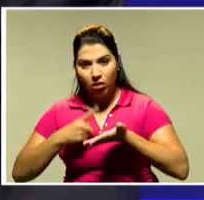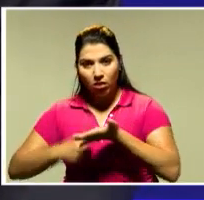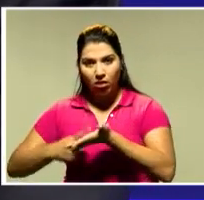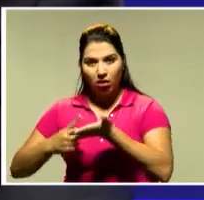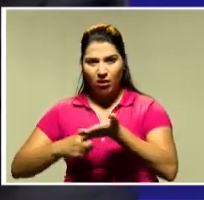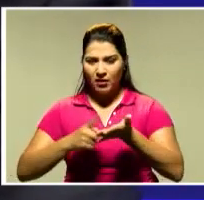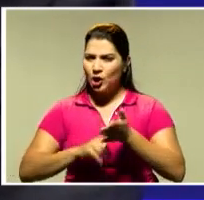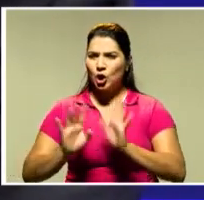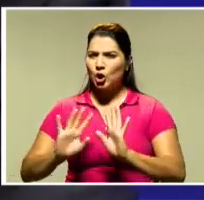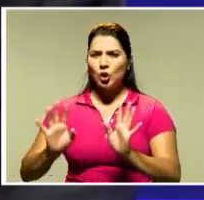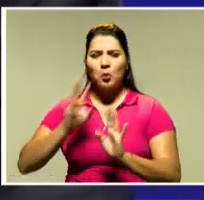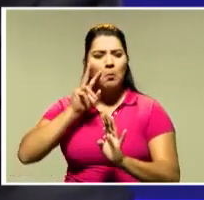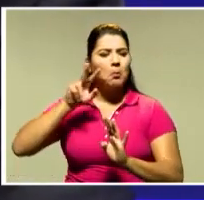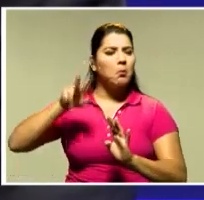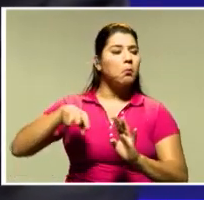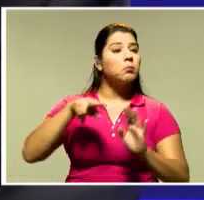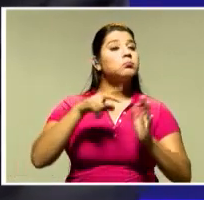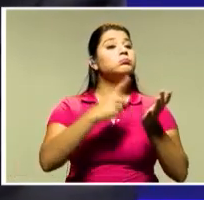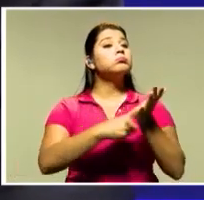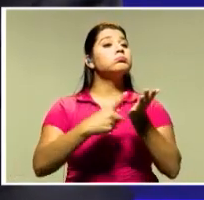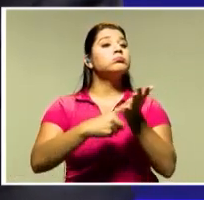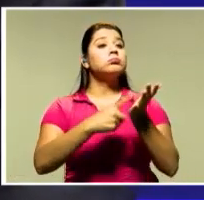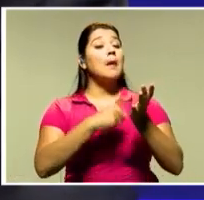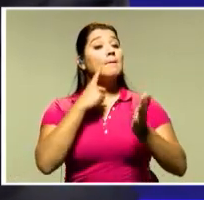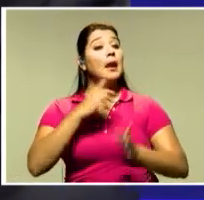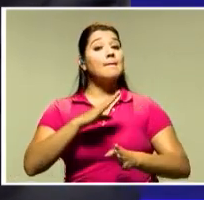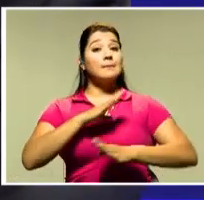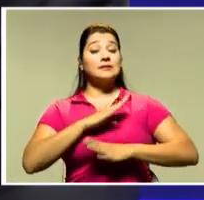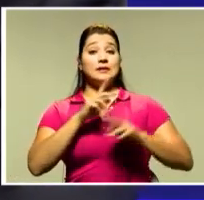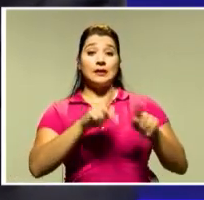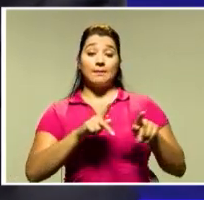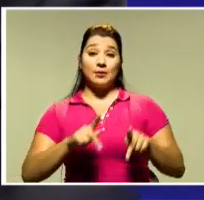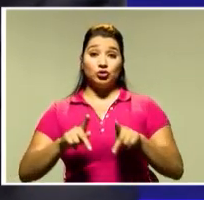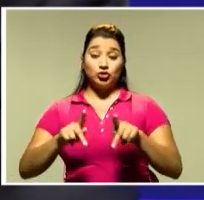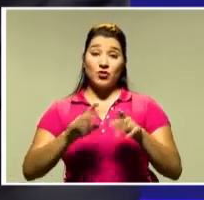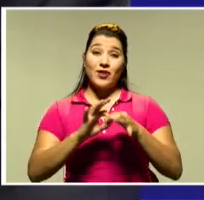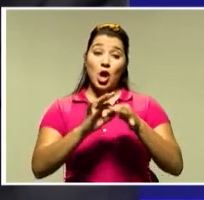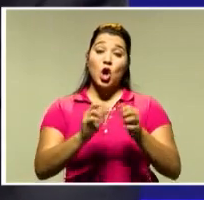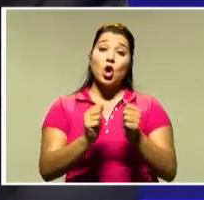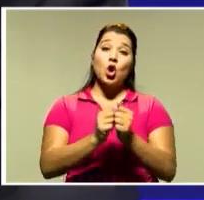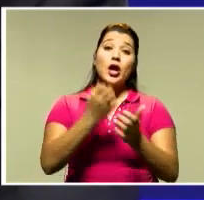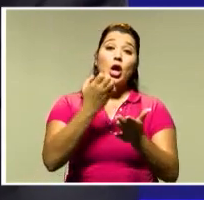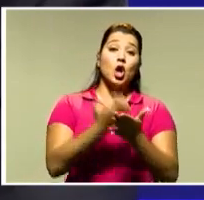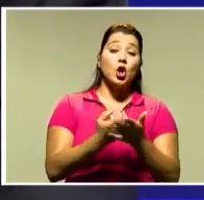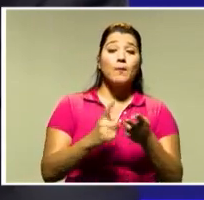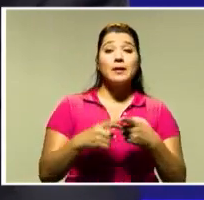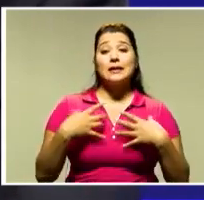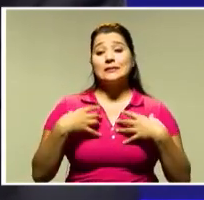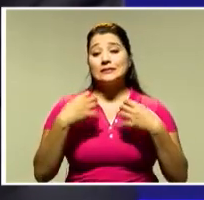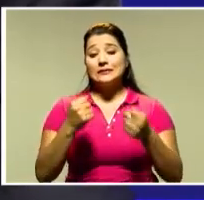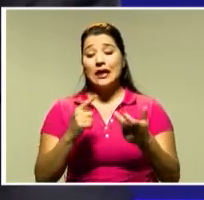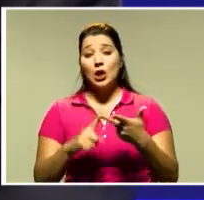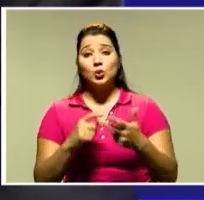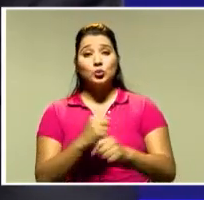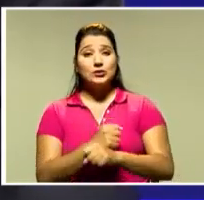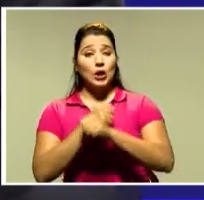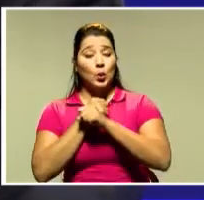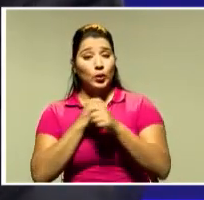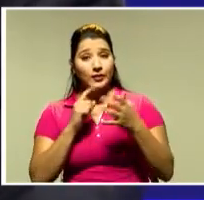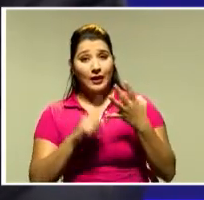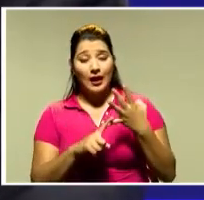en esos extremos y podamos concentrarnos en el bienestar de la gente en materia económica, en materia de salud, en materia de seguridad, en